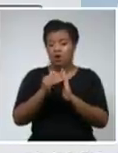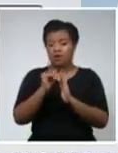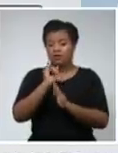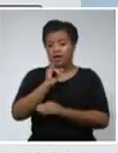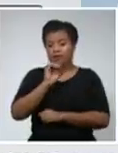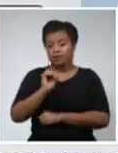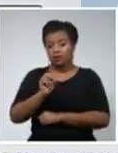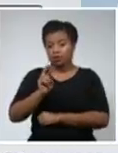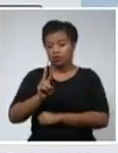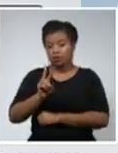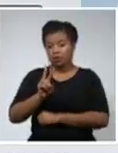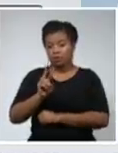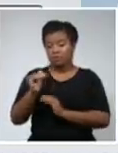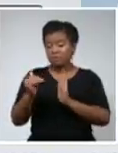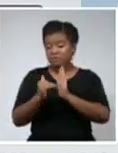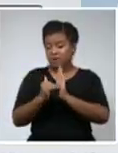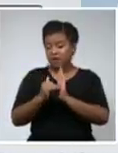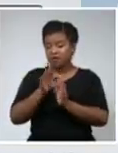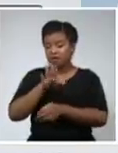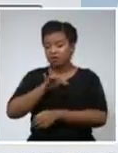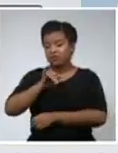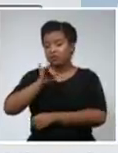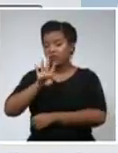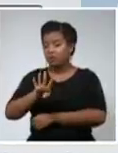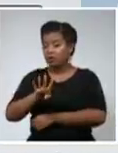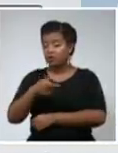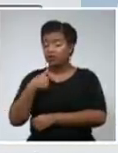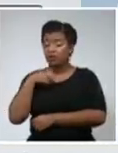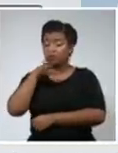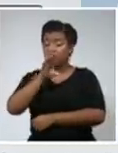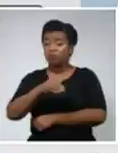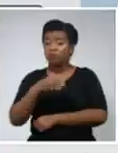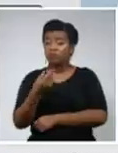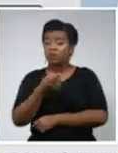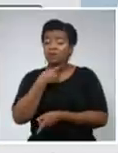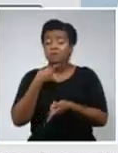2.602.564, que como yo dije es una letalidad de